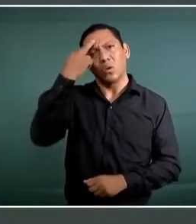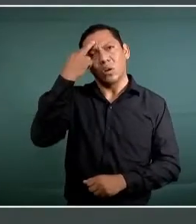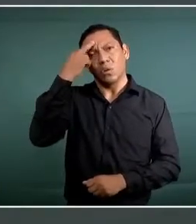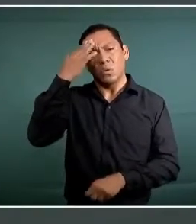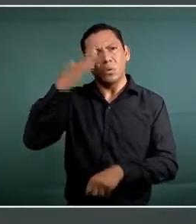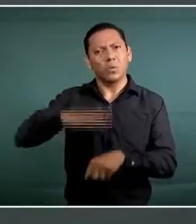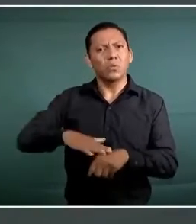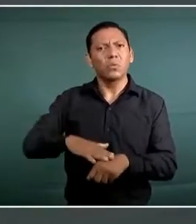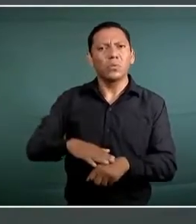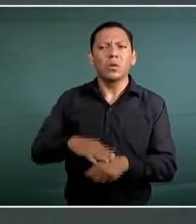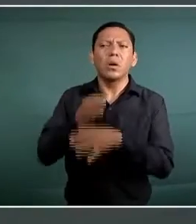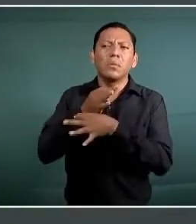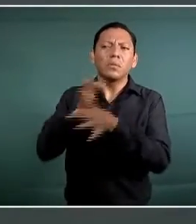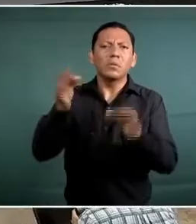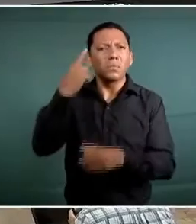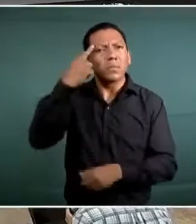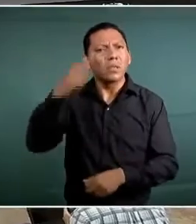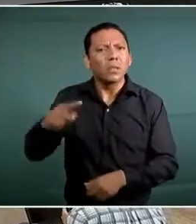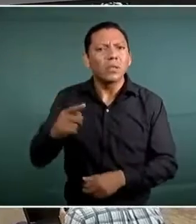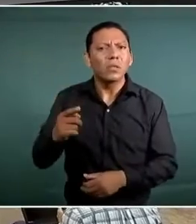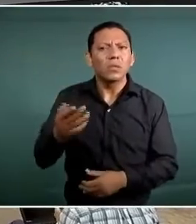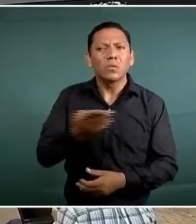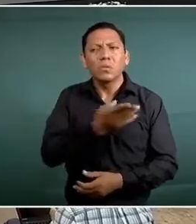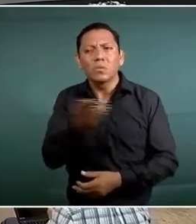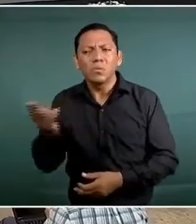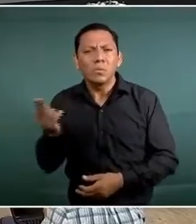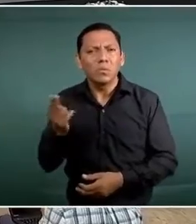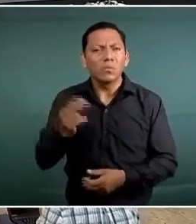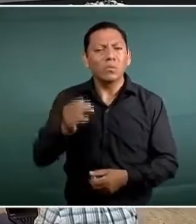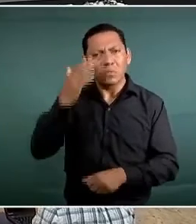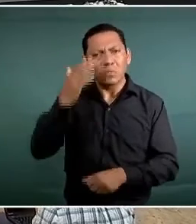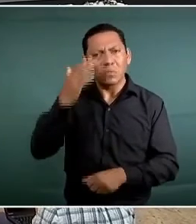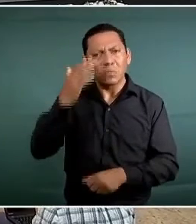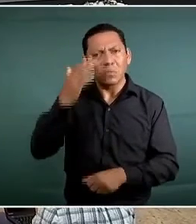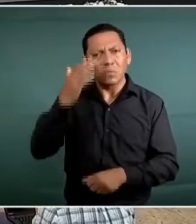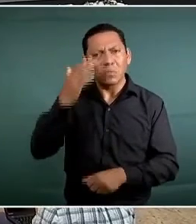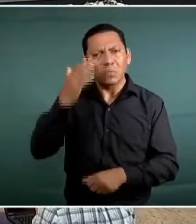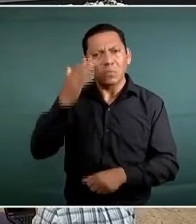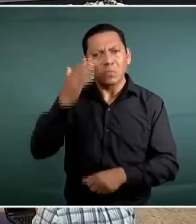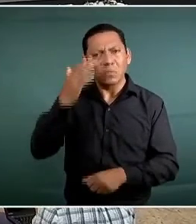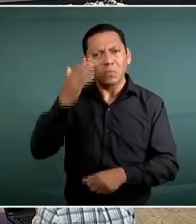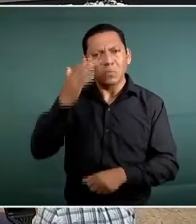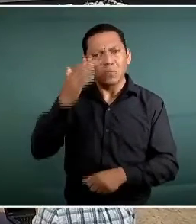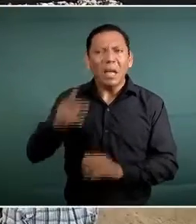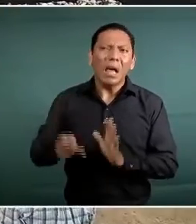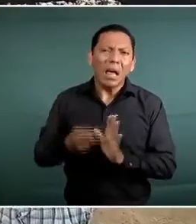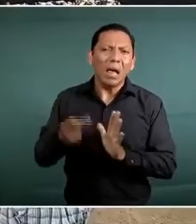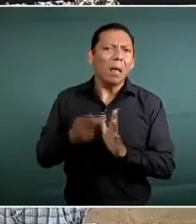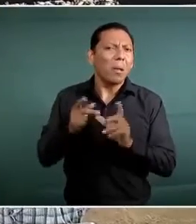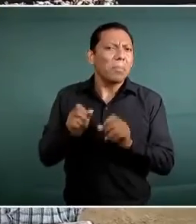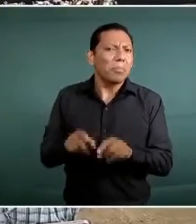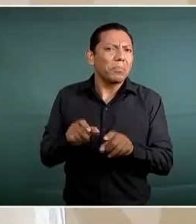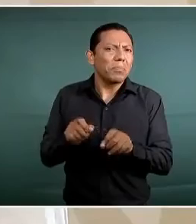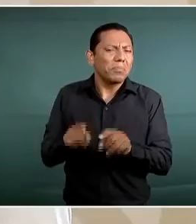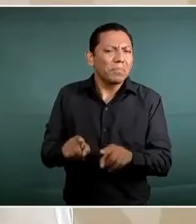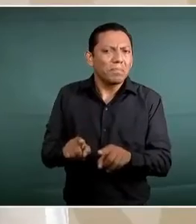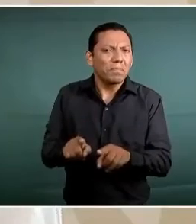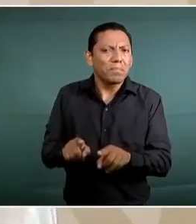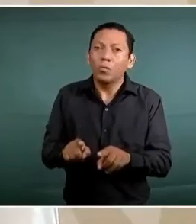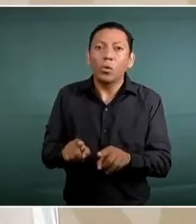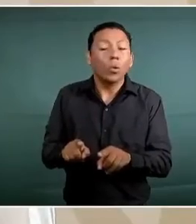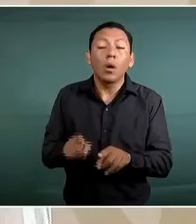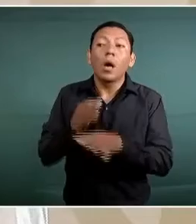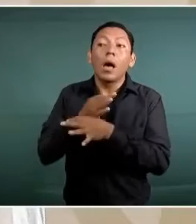para que no se convierta solo en una rutina, sino que se